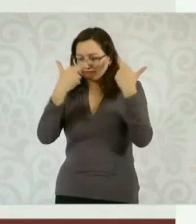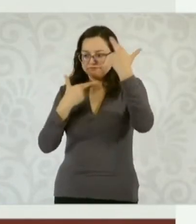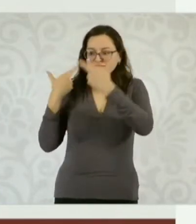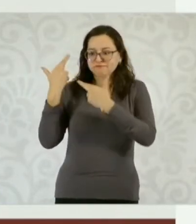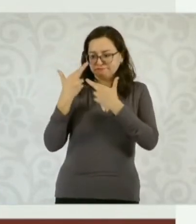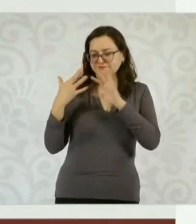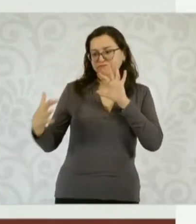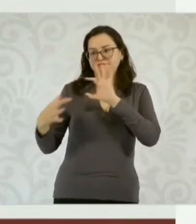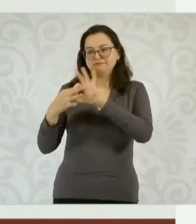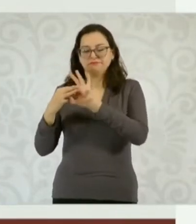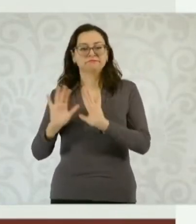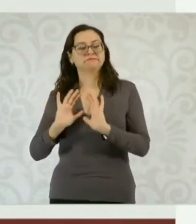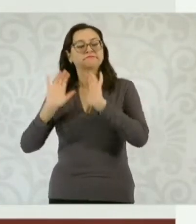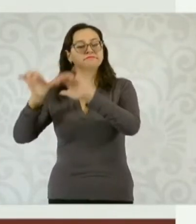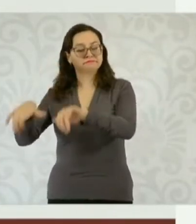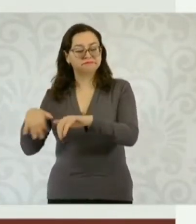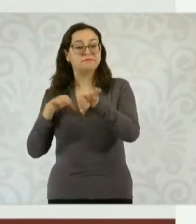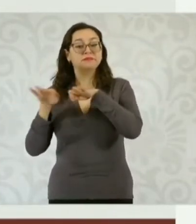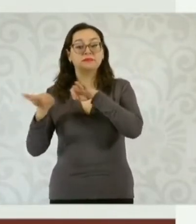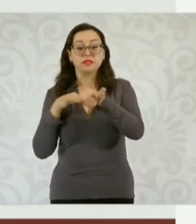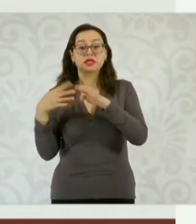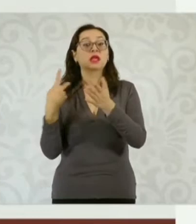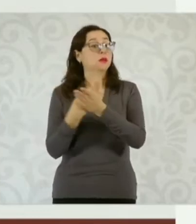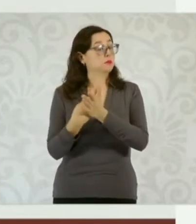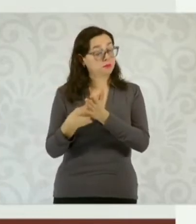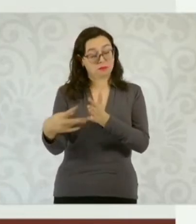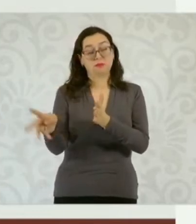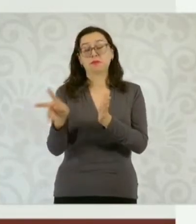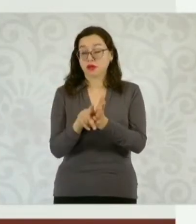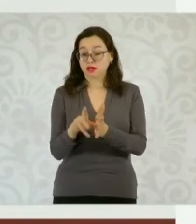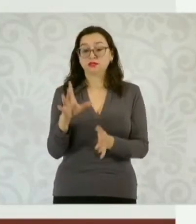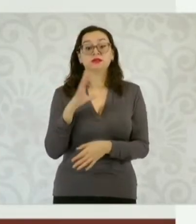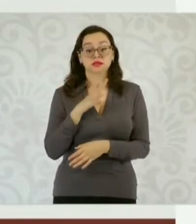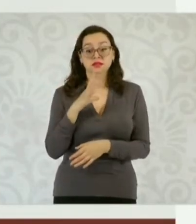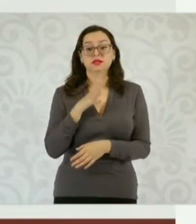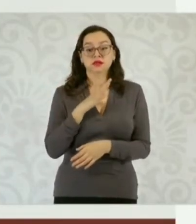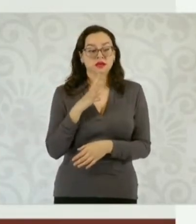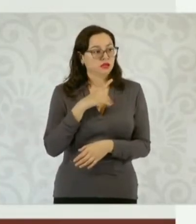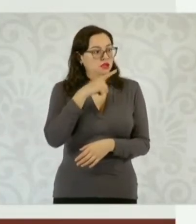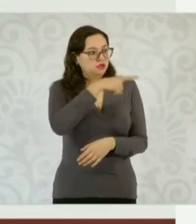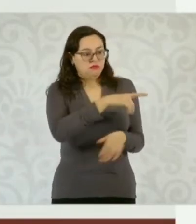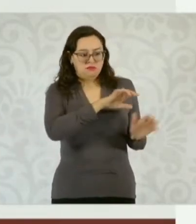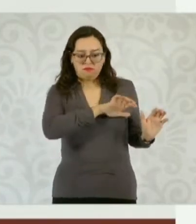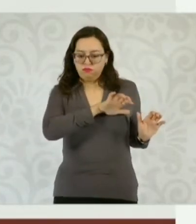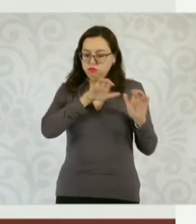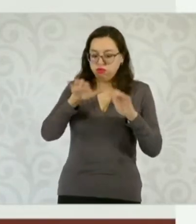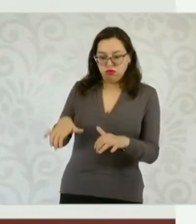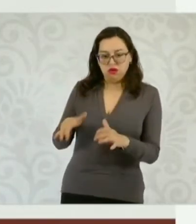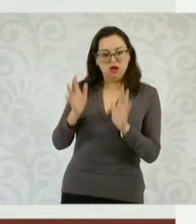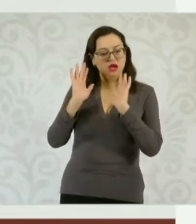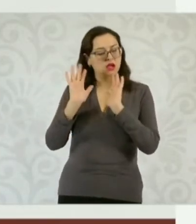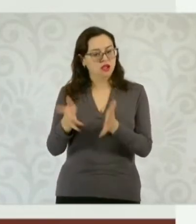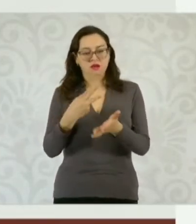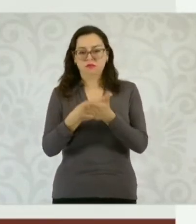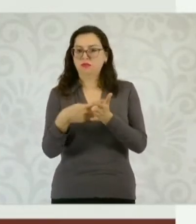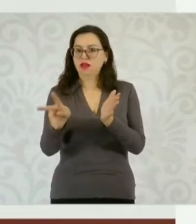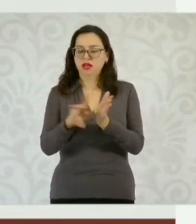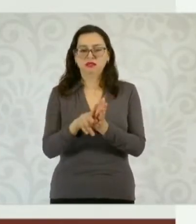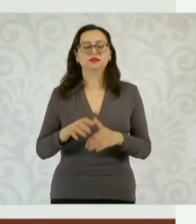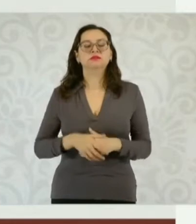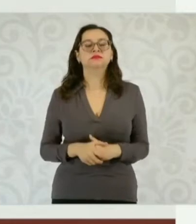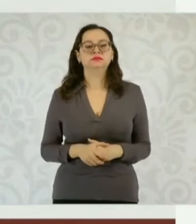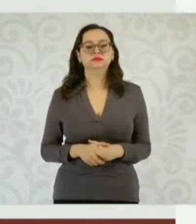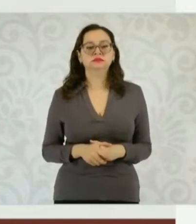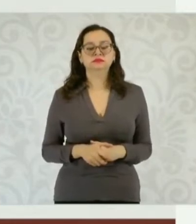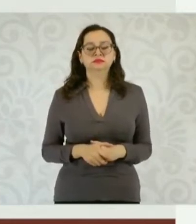lograr su contratación. Todas son plazas directas, digamos que a quien se contrata ya va con una plaza. Solo lo